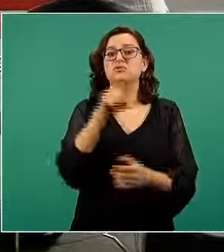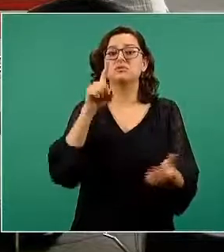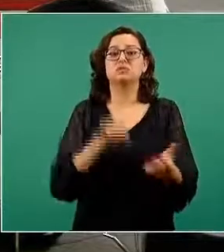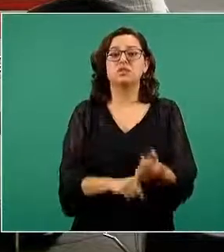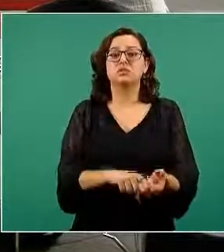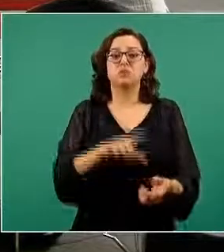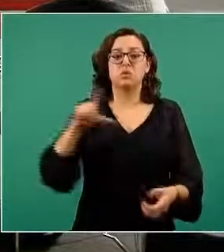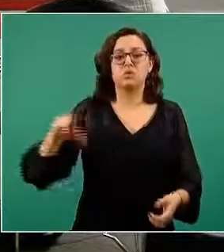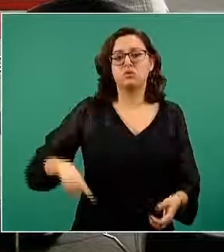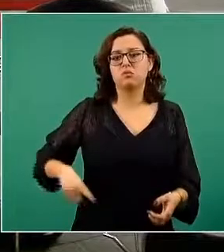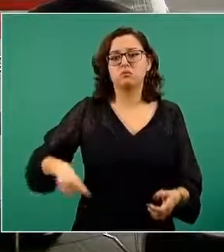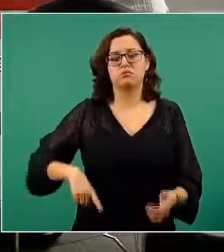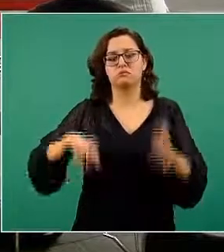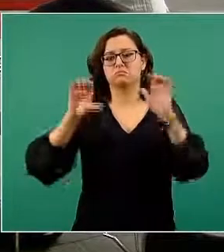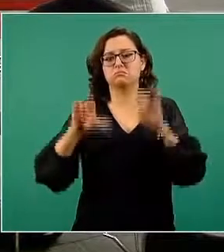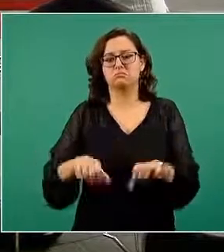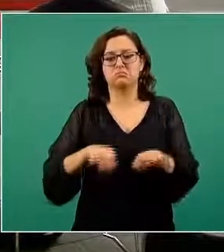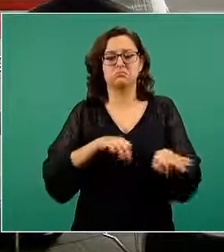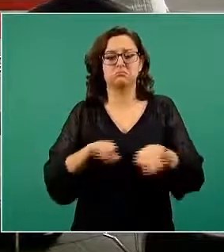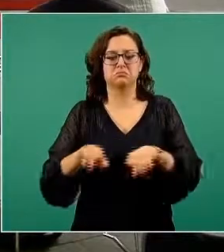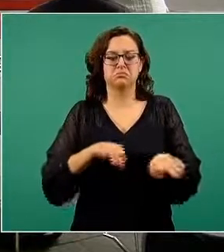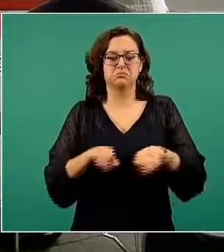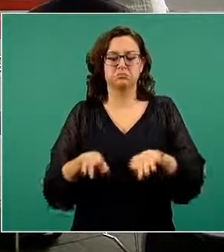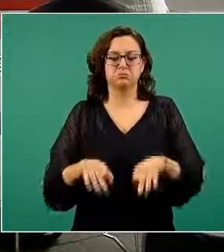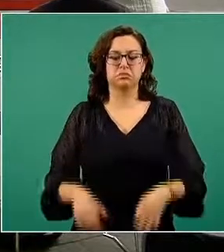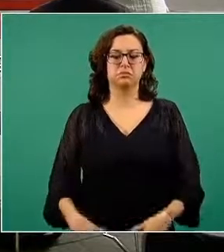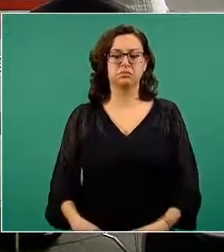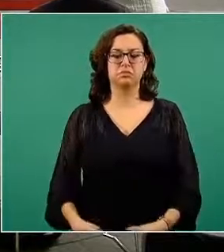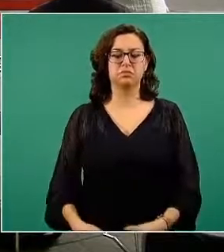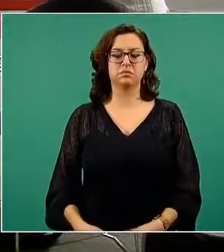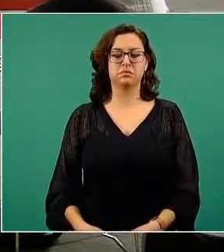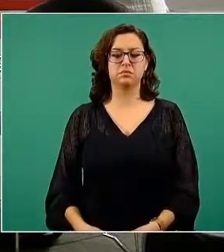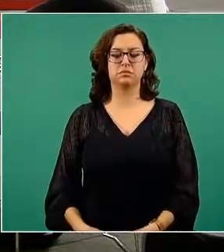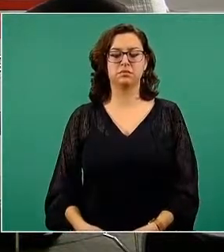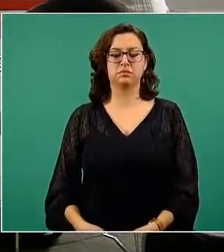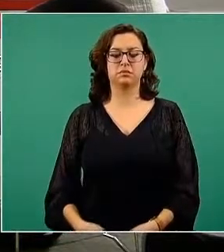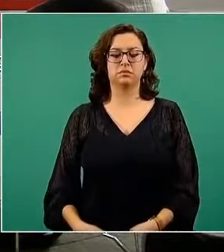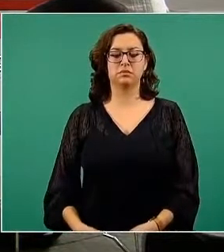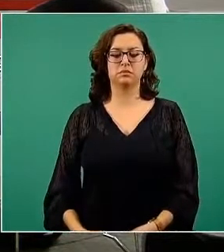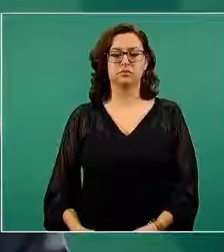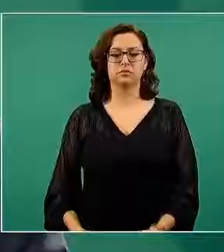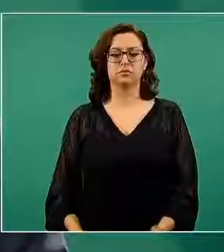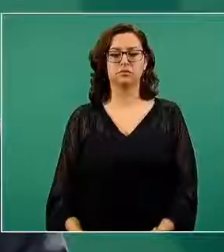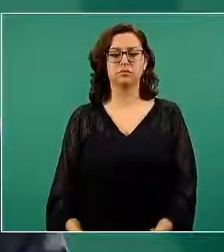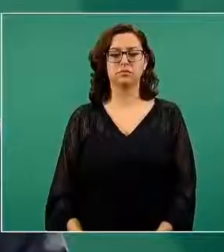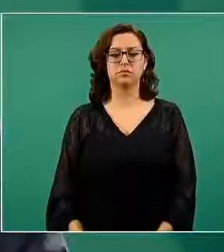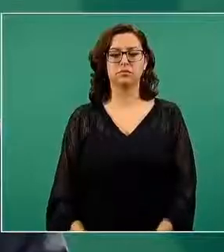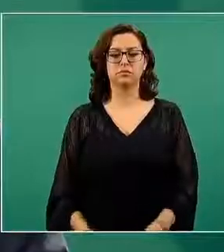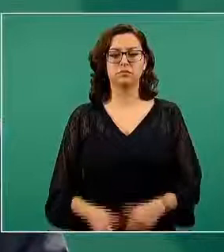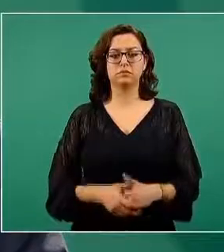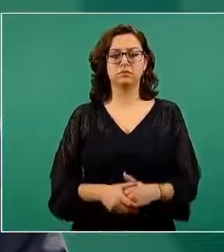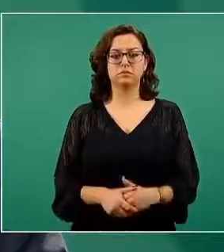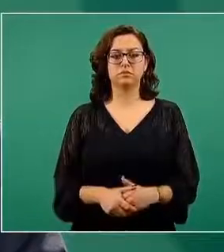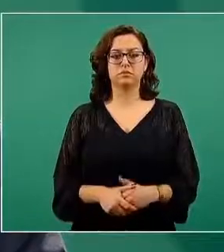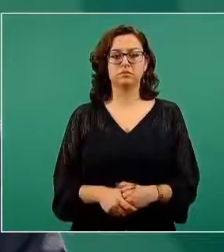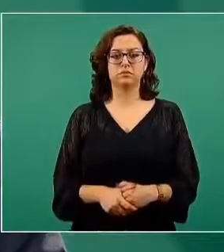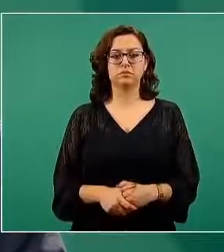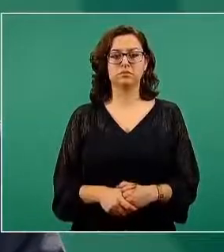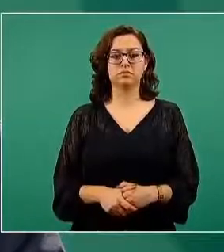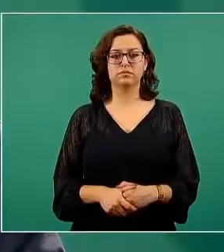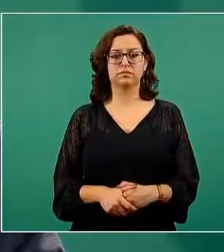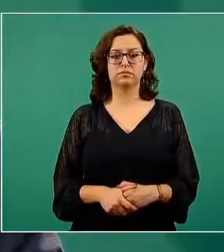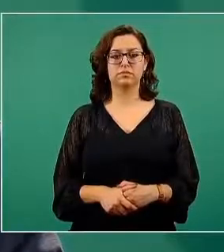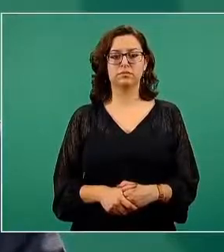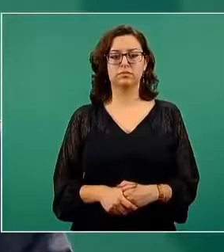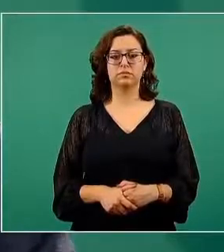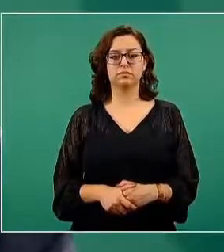somos empleadas y empleados del Gobierno de México. La lógica no es una lógica de